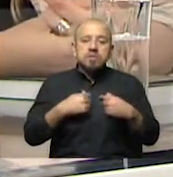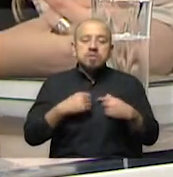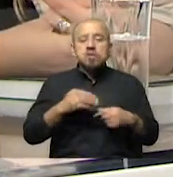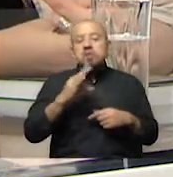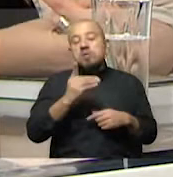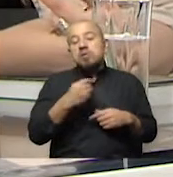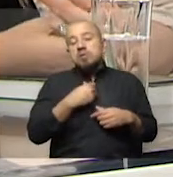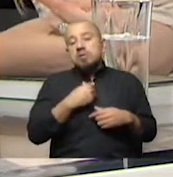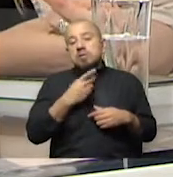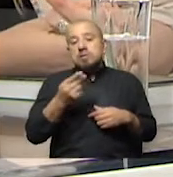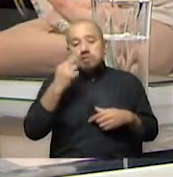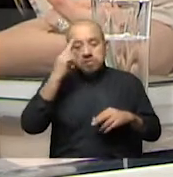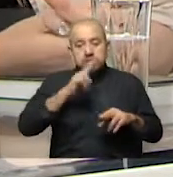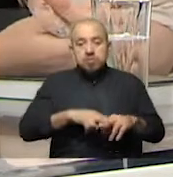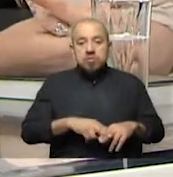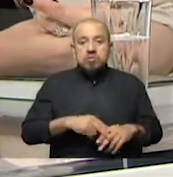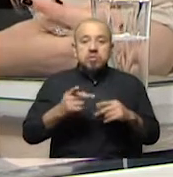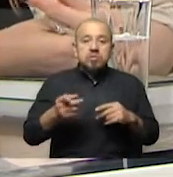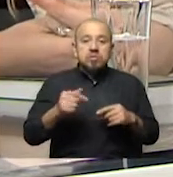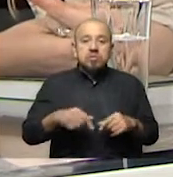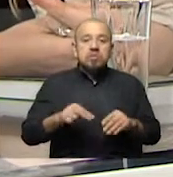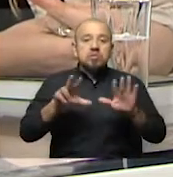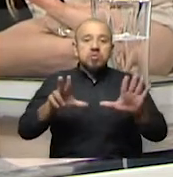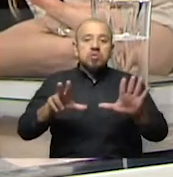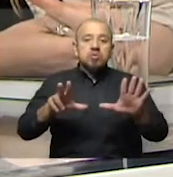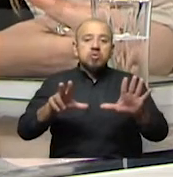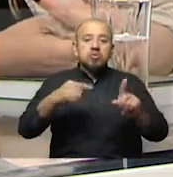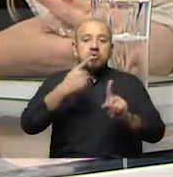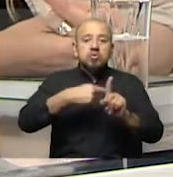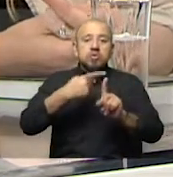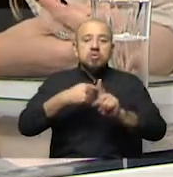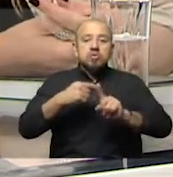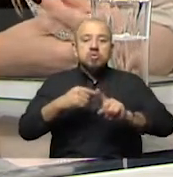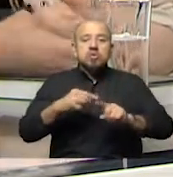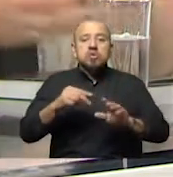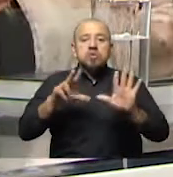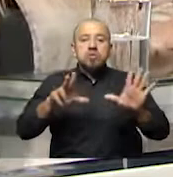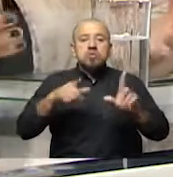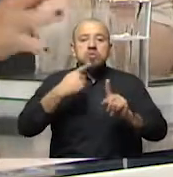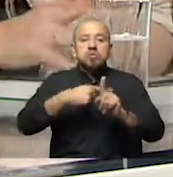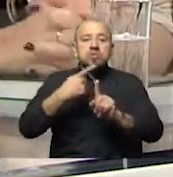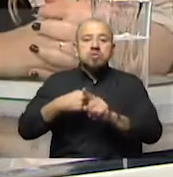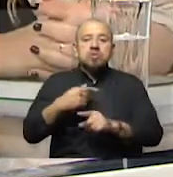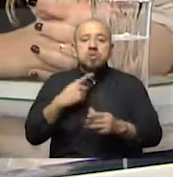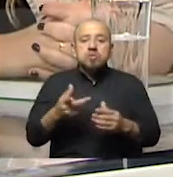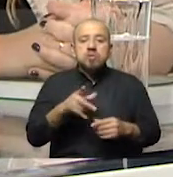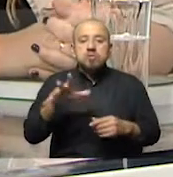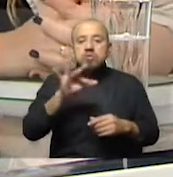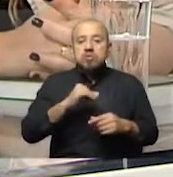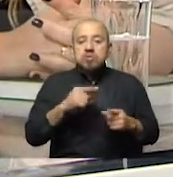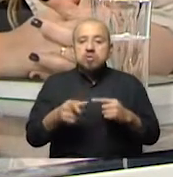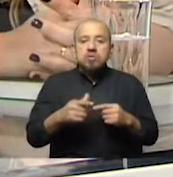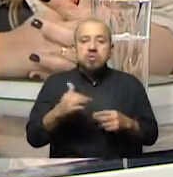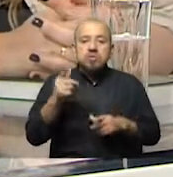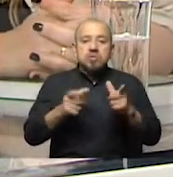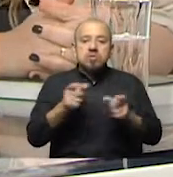Es que mi madre falleció que va a ser ocho meses hace ocho meses ya Y es que todos los días yo recibo la herboristería